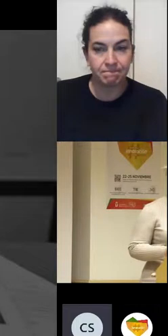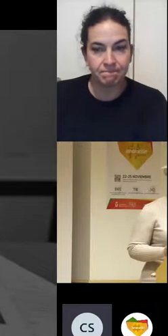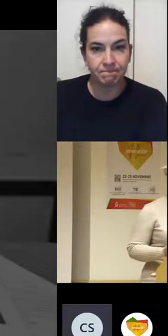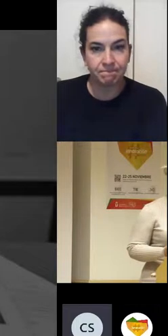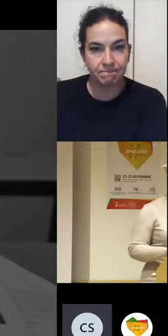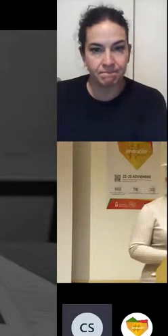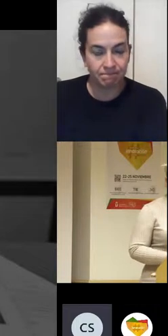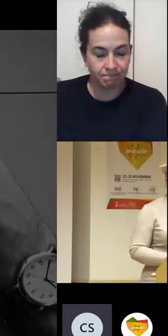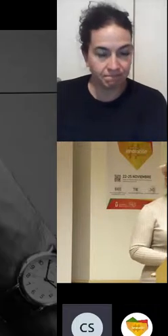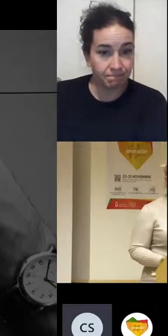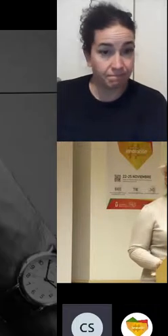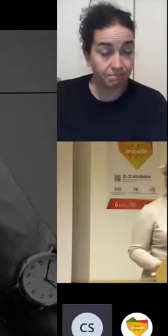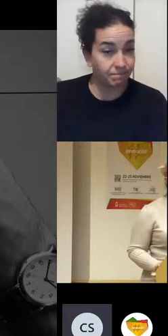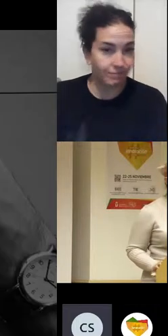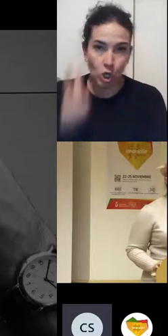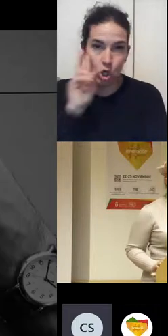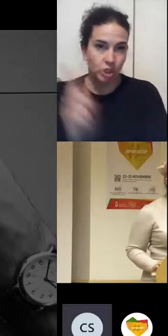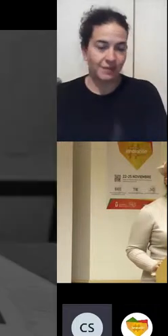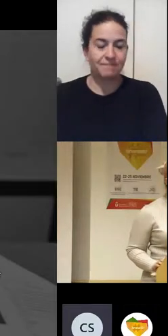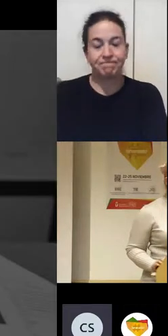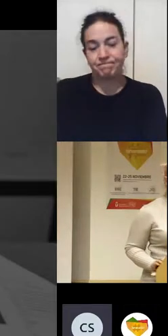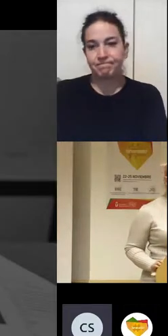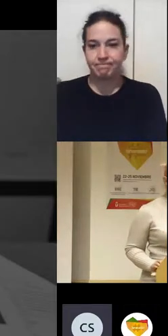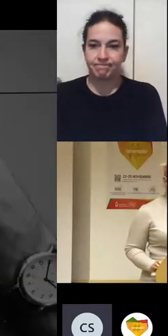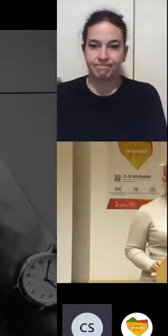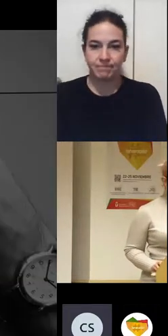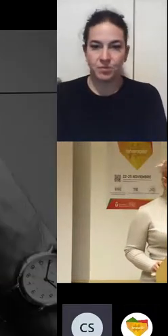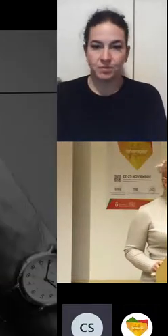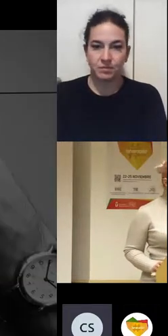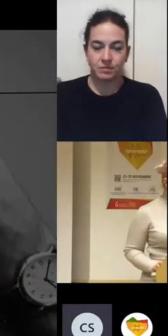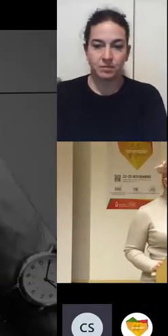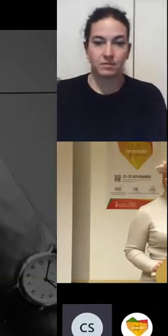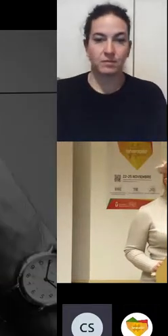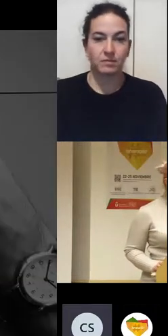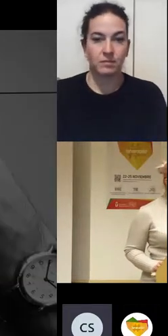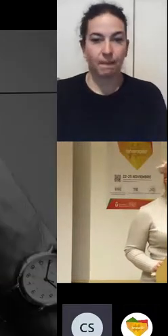Sí. ¿No? No, no se ha visto.